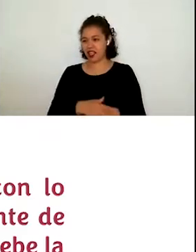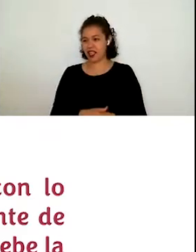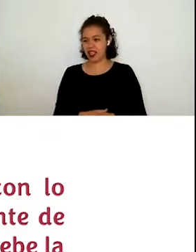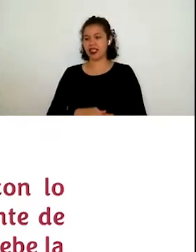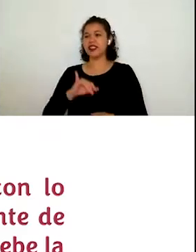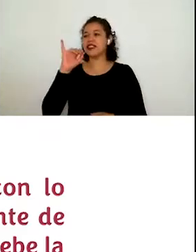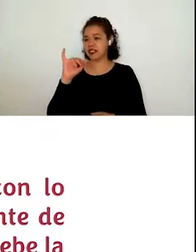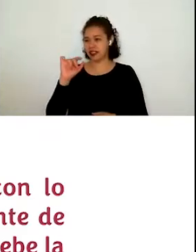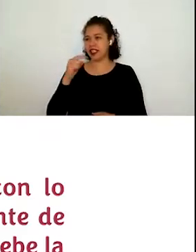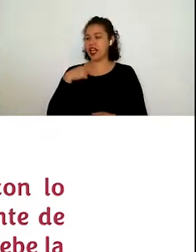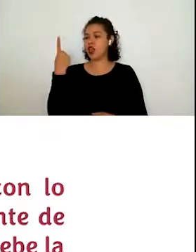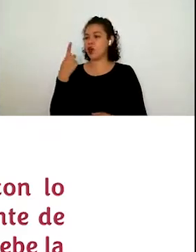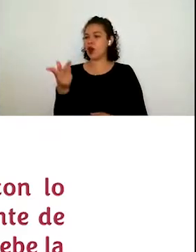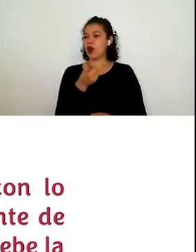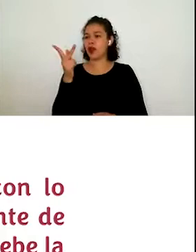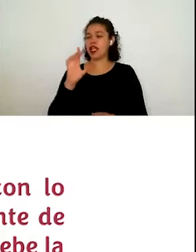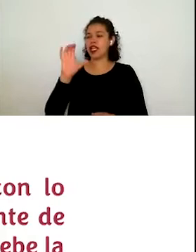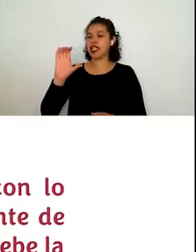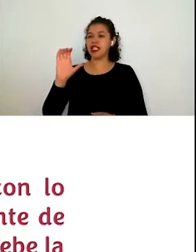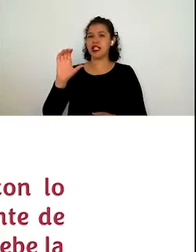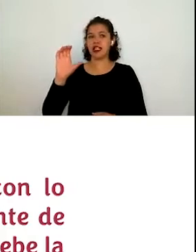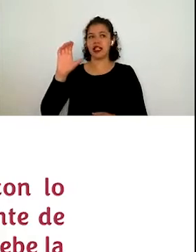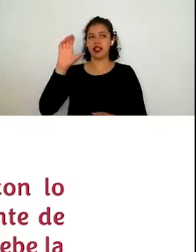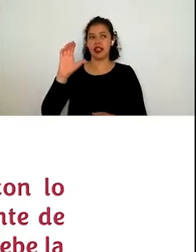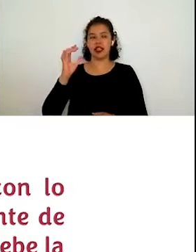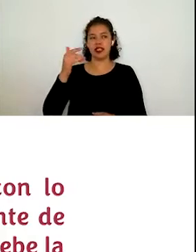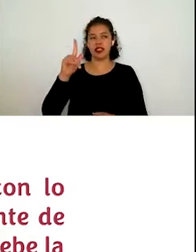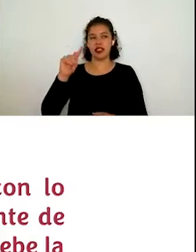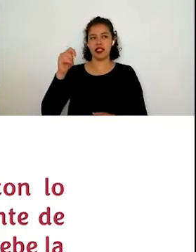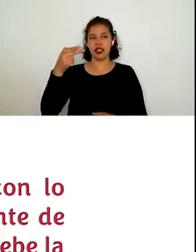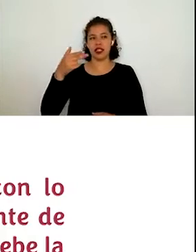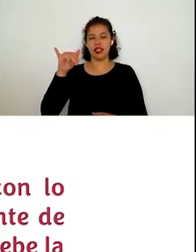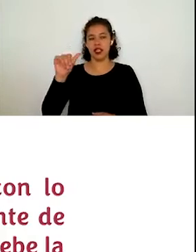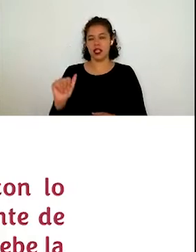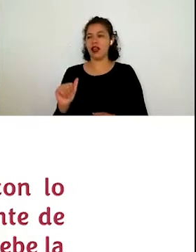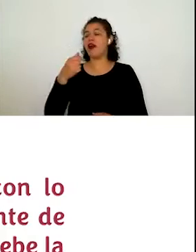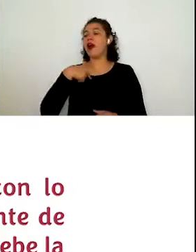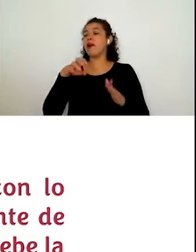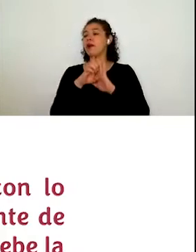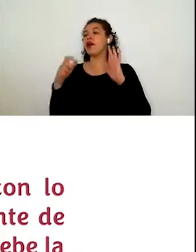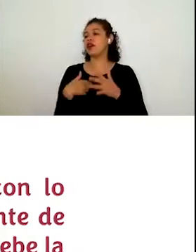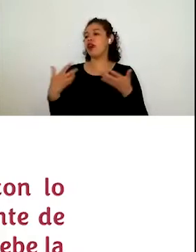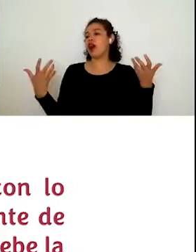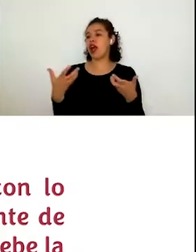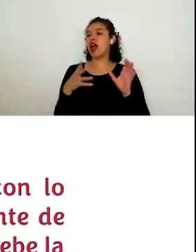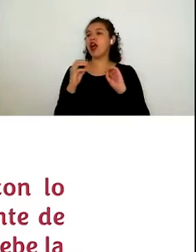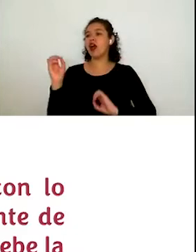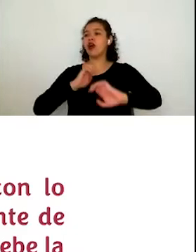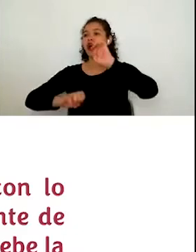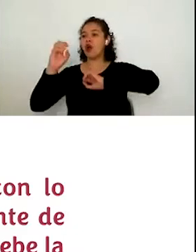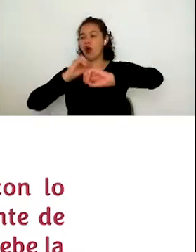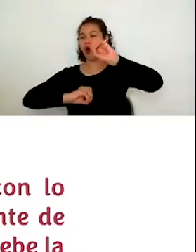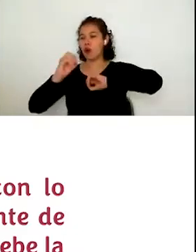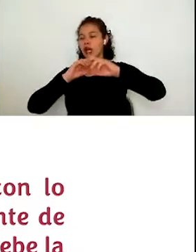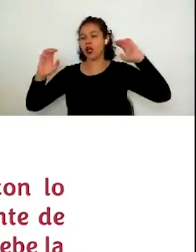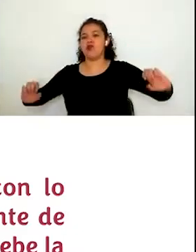Sí, tenemos una pregunta de Cintia. Ella dice, por ejemplo, si estoy haciendo o planeando una obra de emergencia a un